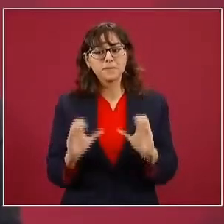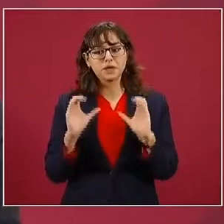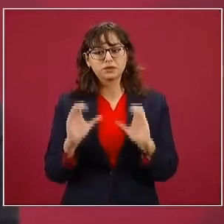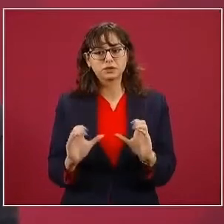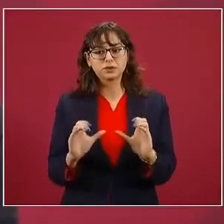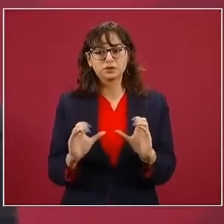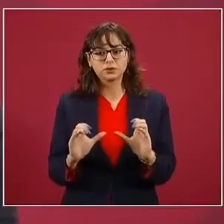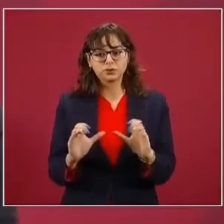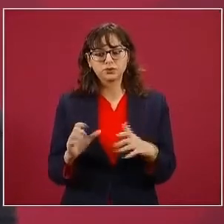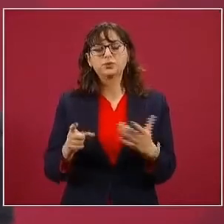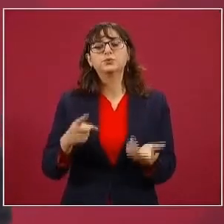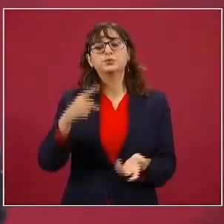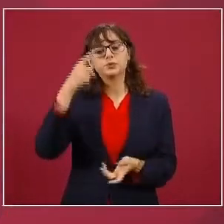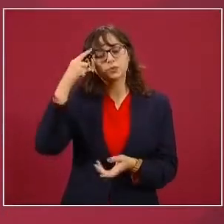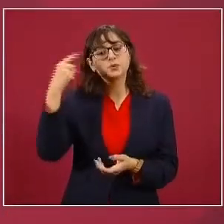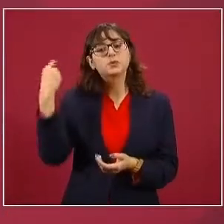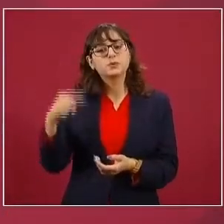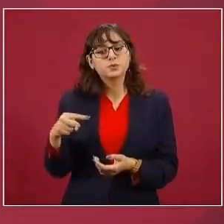para terminar